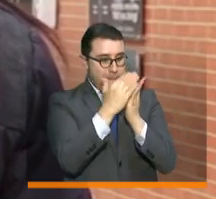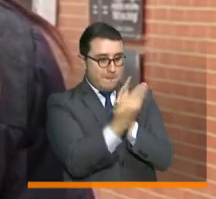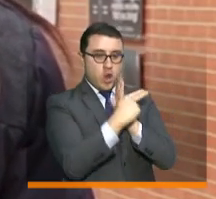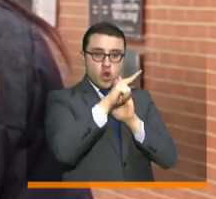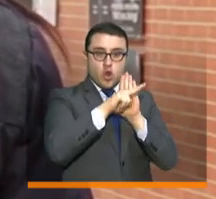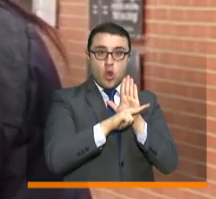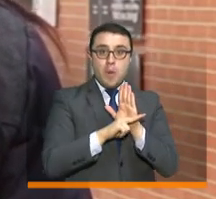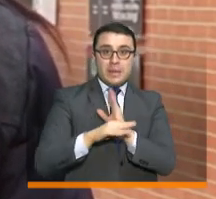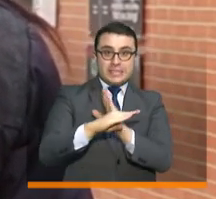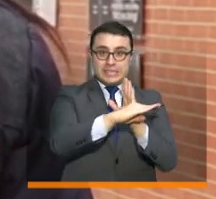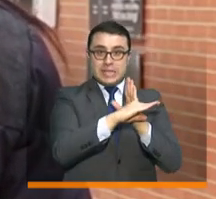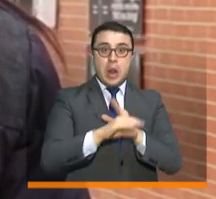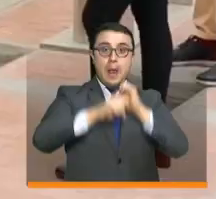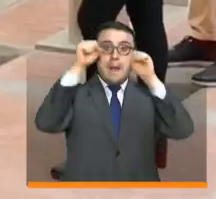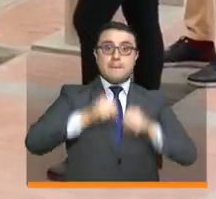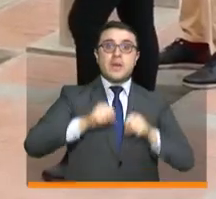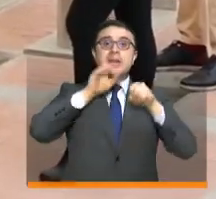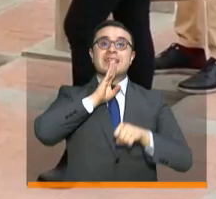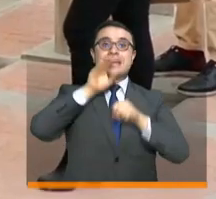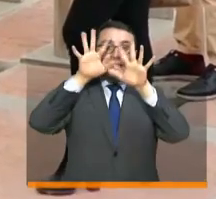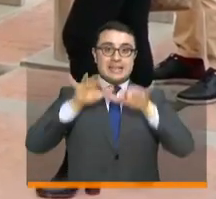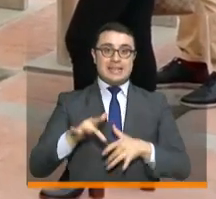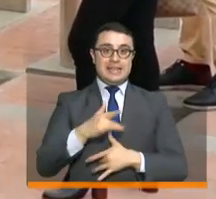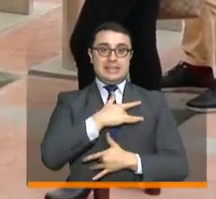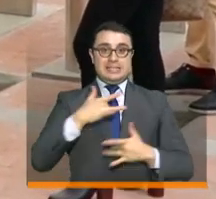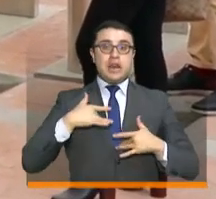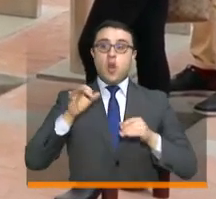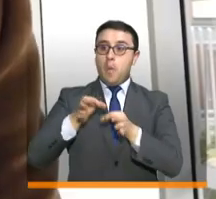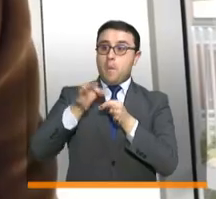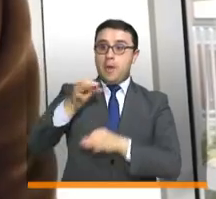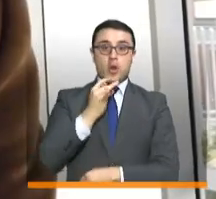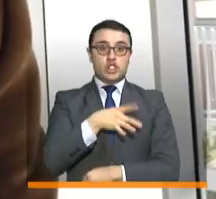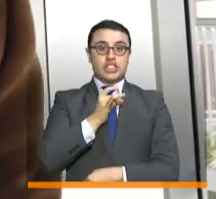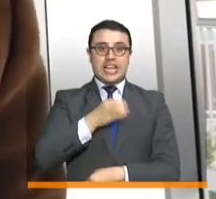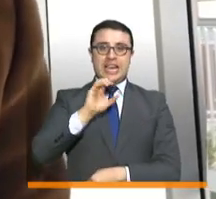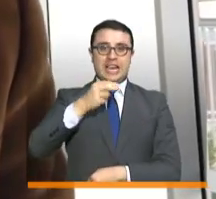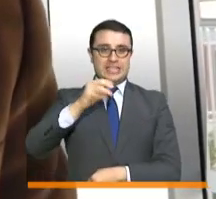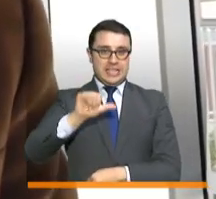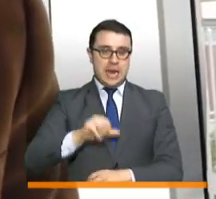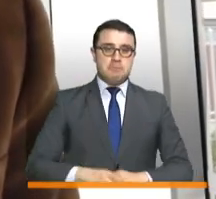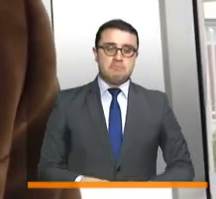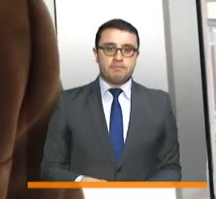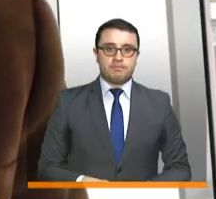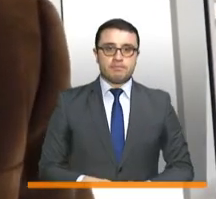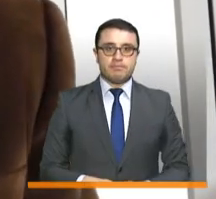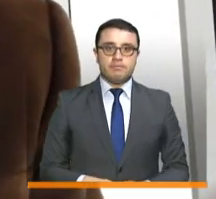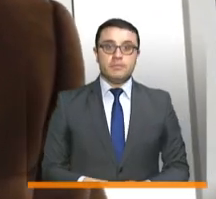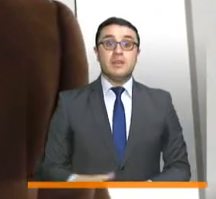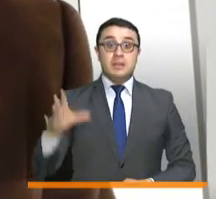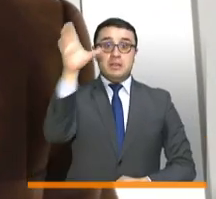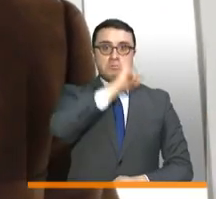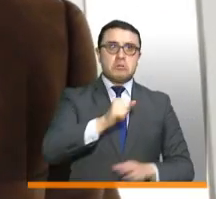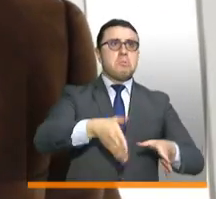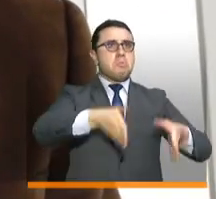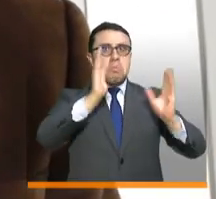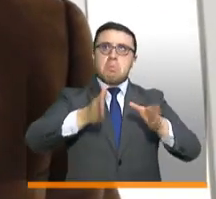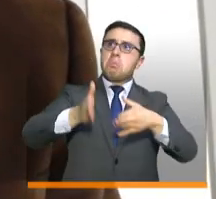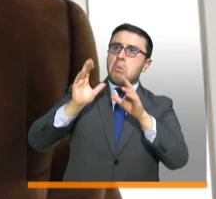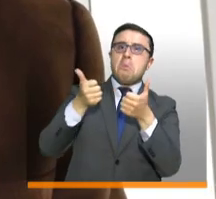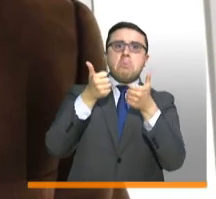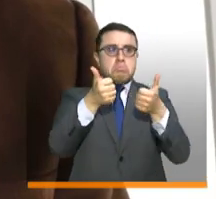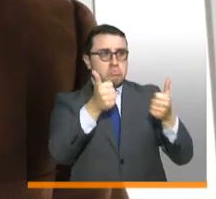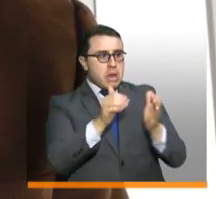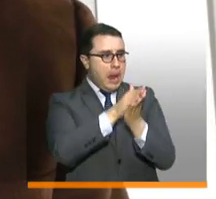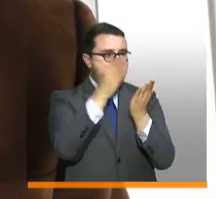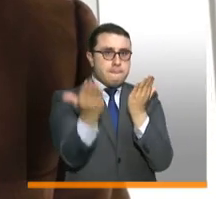bioseguridad avalado por la Secretaría de Salud de Chía. Muy contentos de ver las instalaciones, los protocolos que están utilizando, y